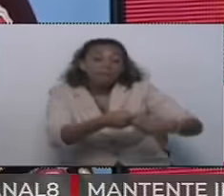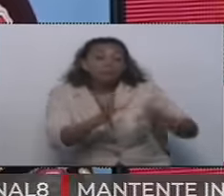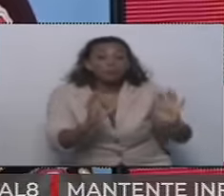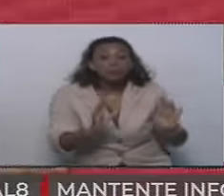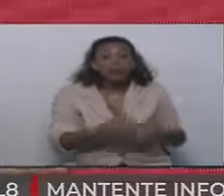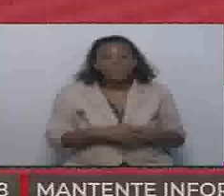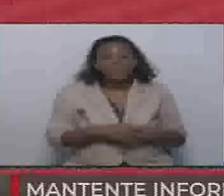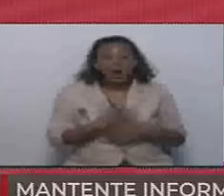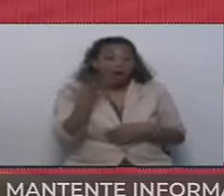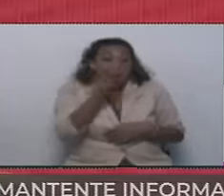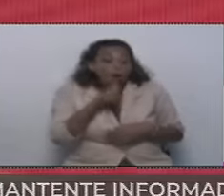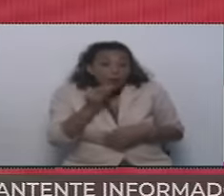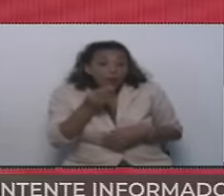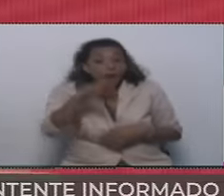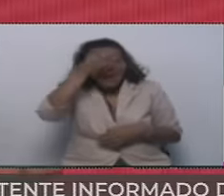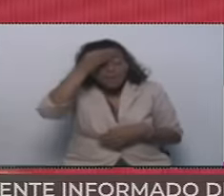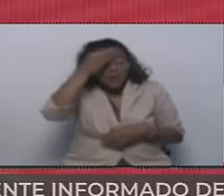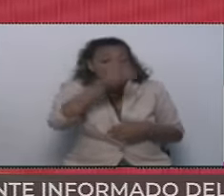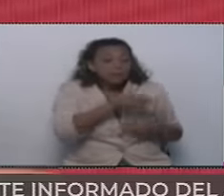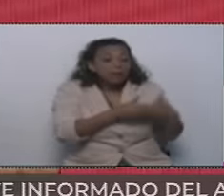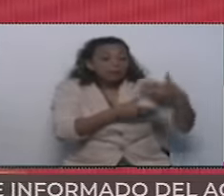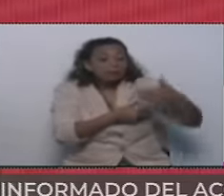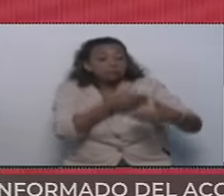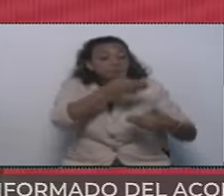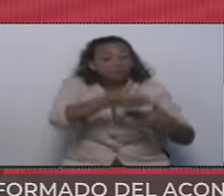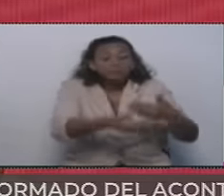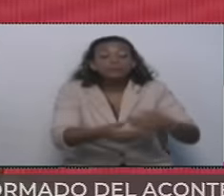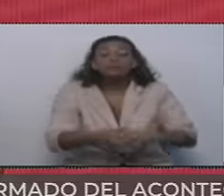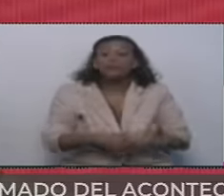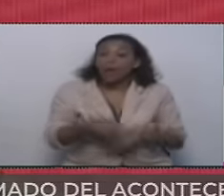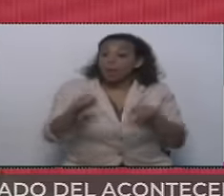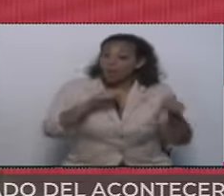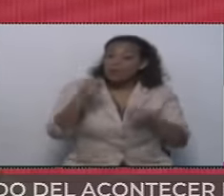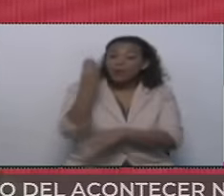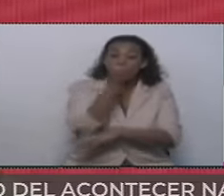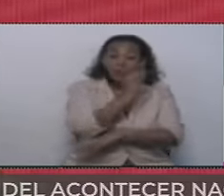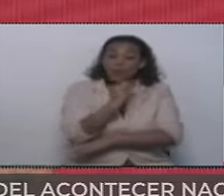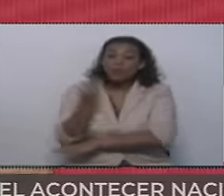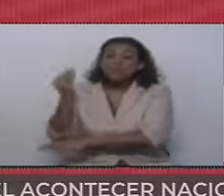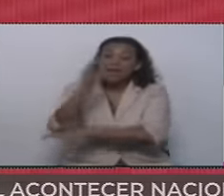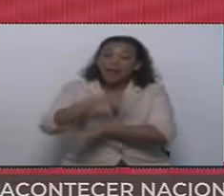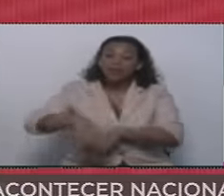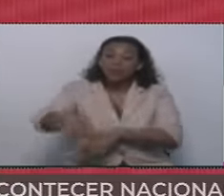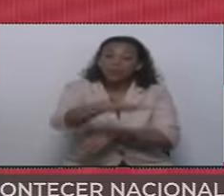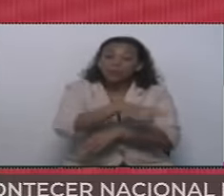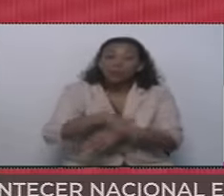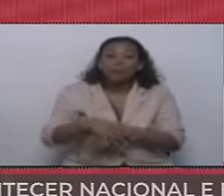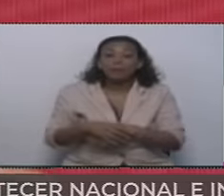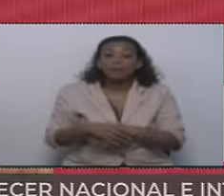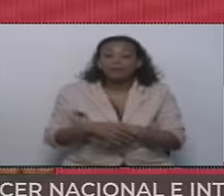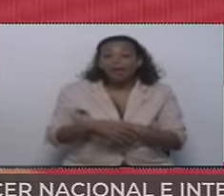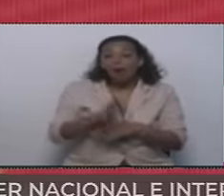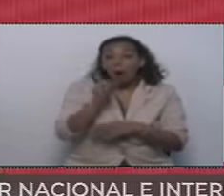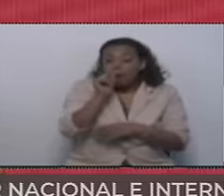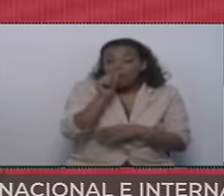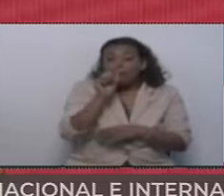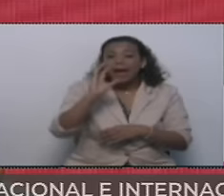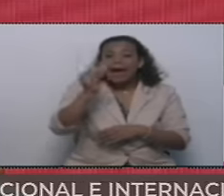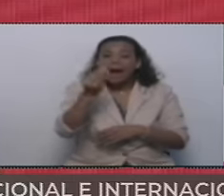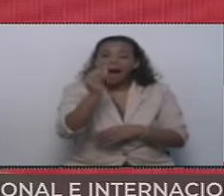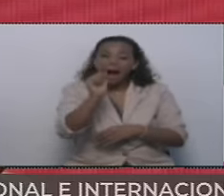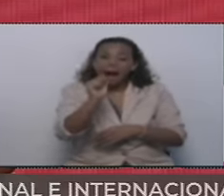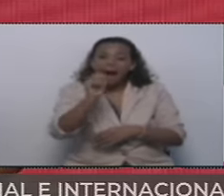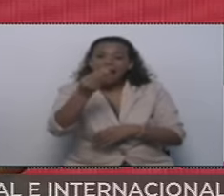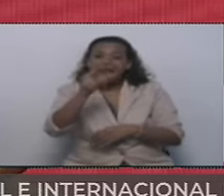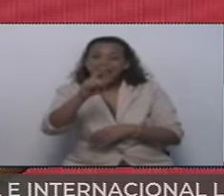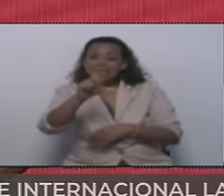movimiento muy venezolano. Muy venezolano. El movimiento de las muñequeras que tenemos en Reverón, en Aquiles Nasoa y